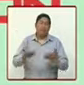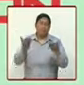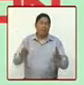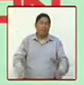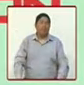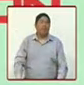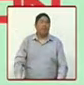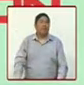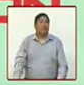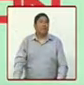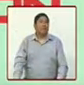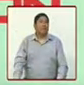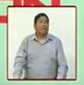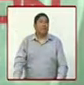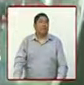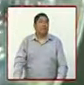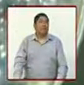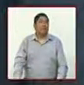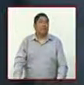97.16. Adelante.